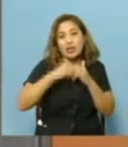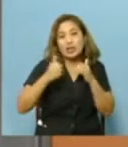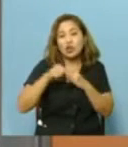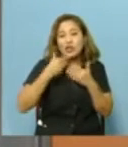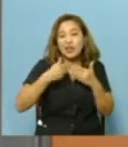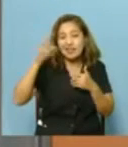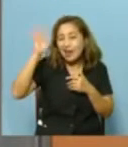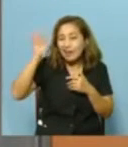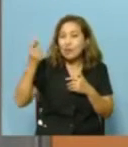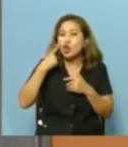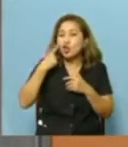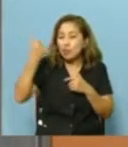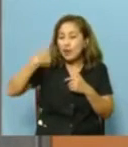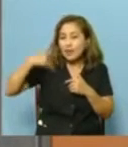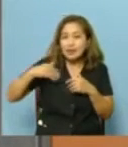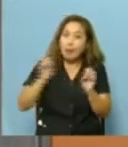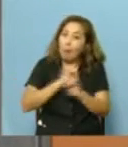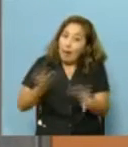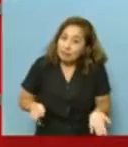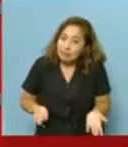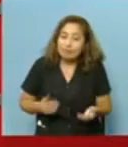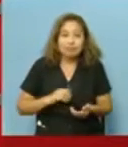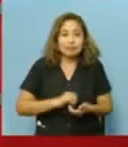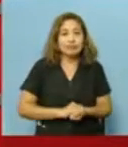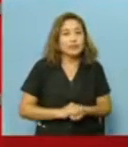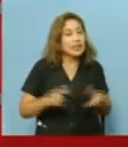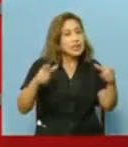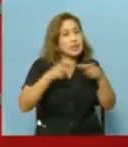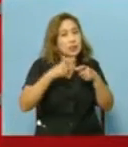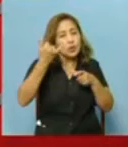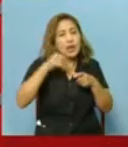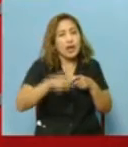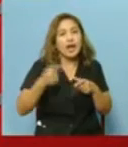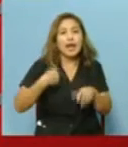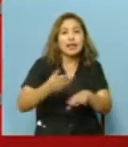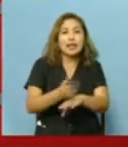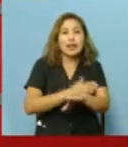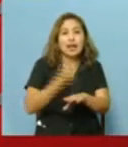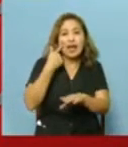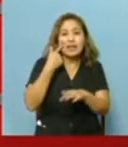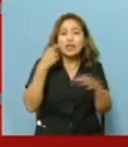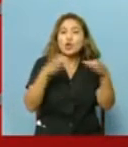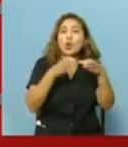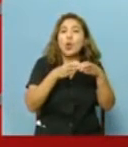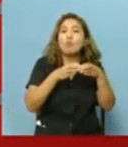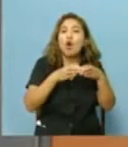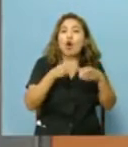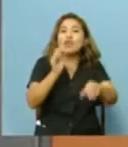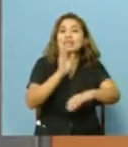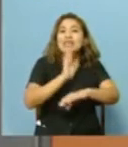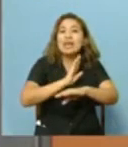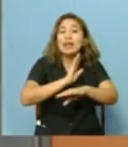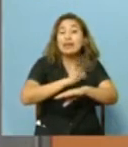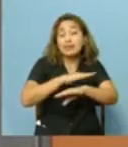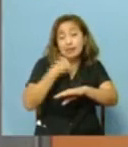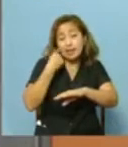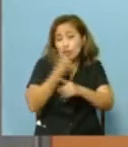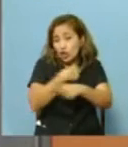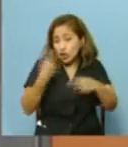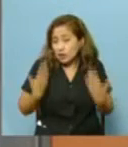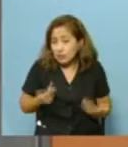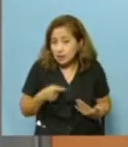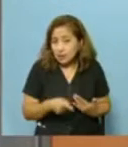terminado este muy mal no tienen alguna reunión prevista a la gente de la izquierda en estos días con todo esto que está pasando